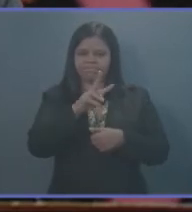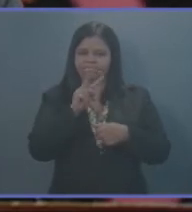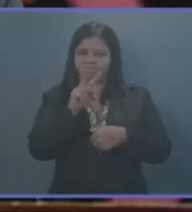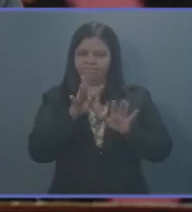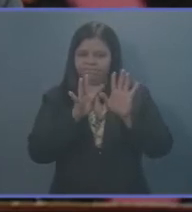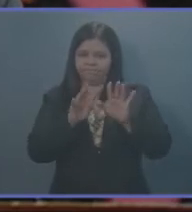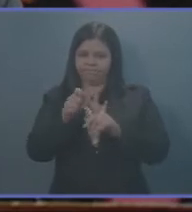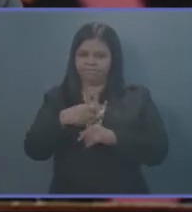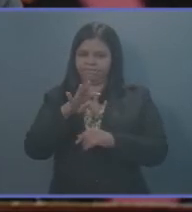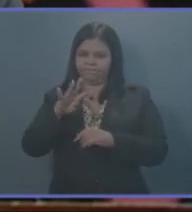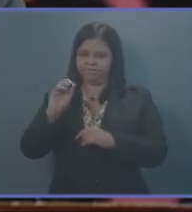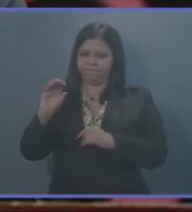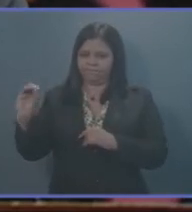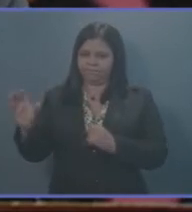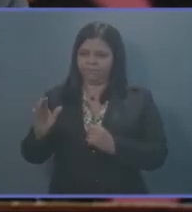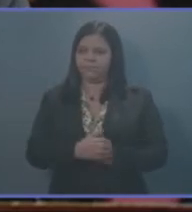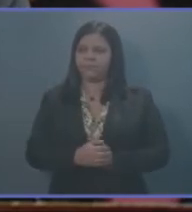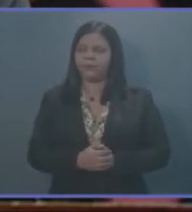6.429.700.